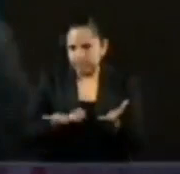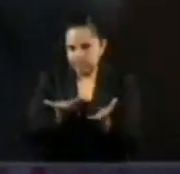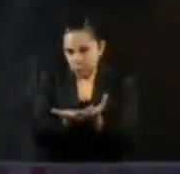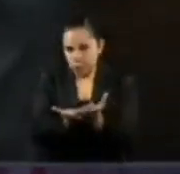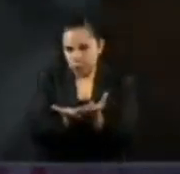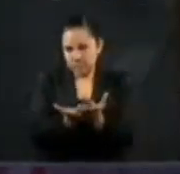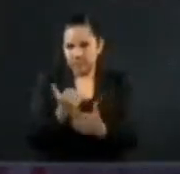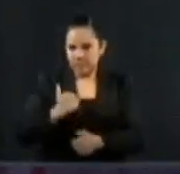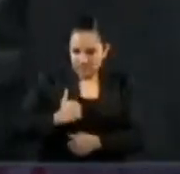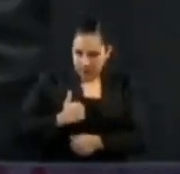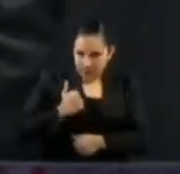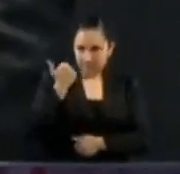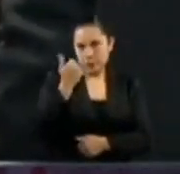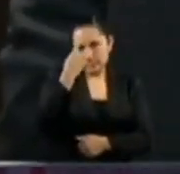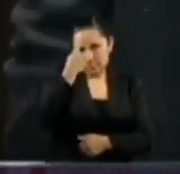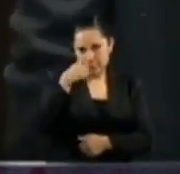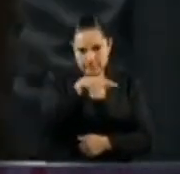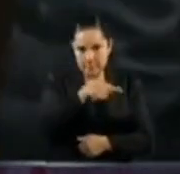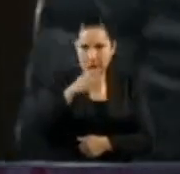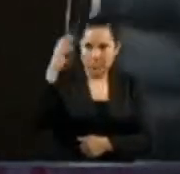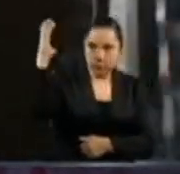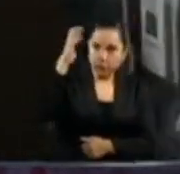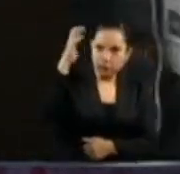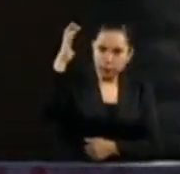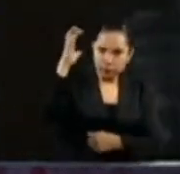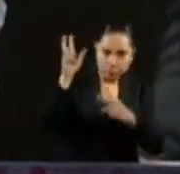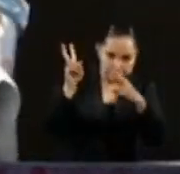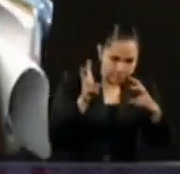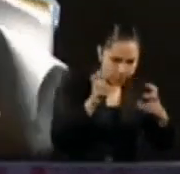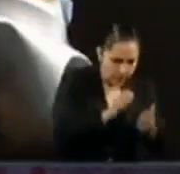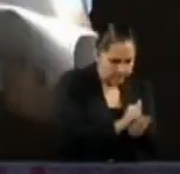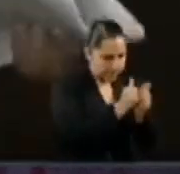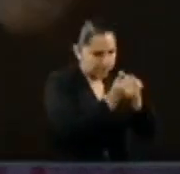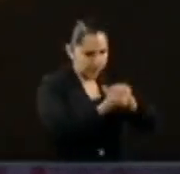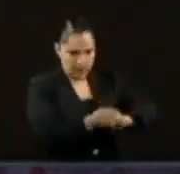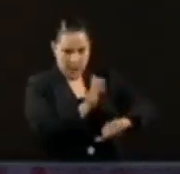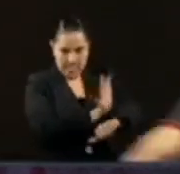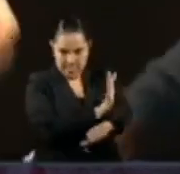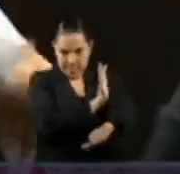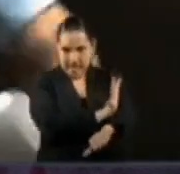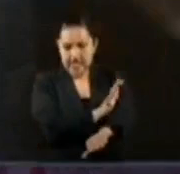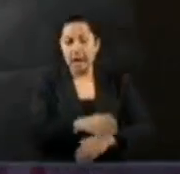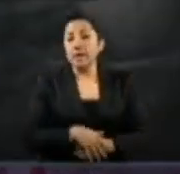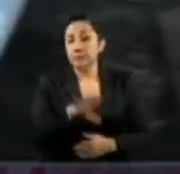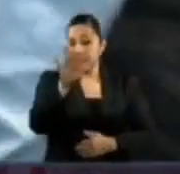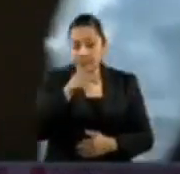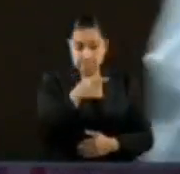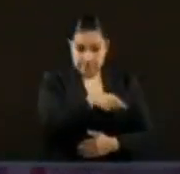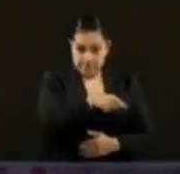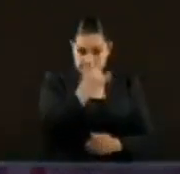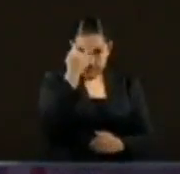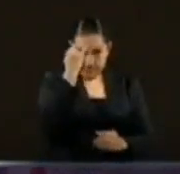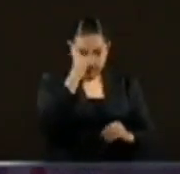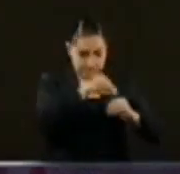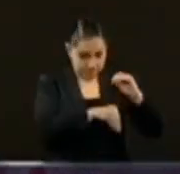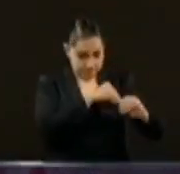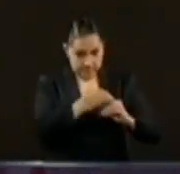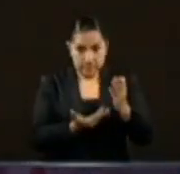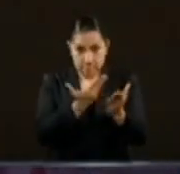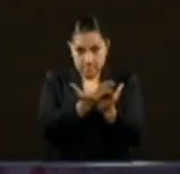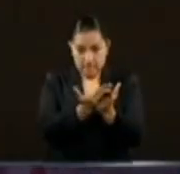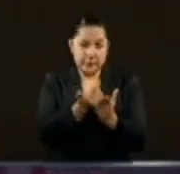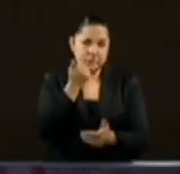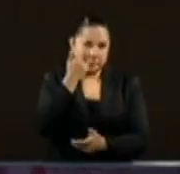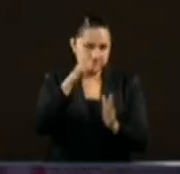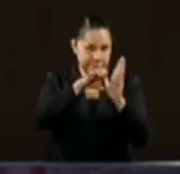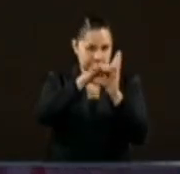experiencias. Esta iniciativa tiene como referente, y si lo tomamos a nivel internacional, el caso de Francia,